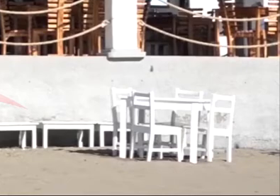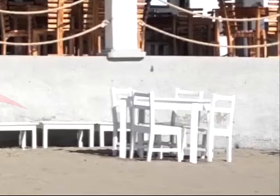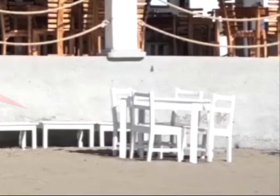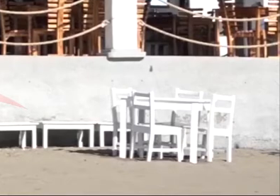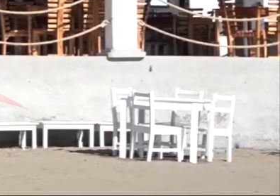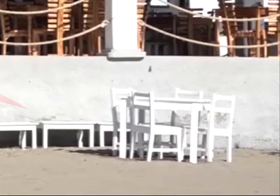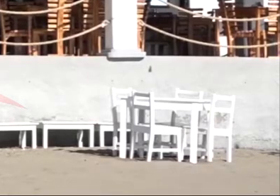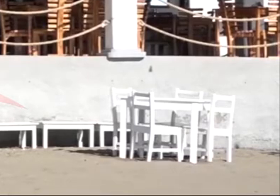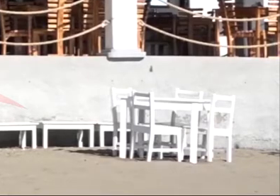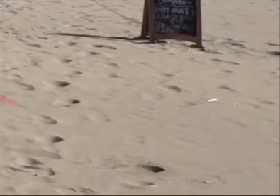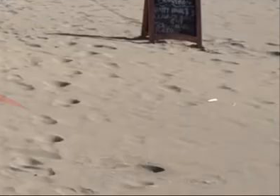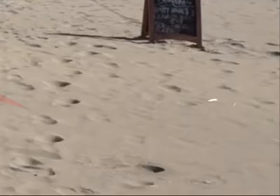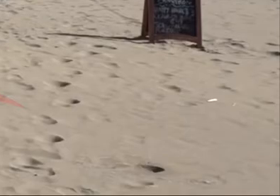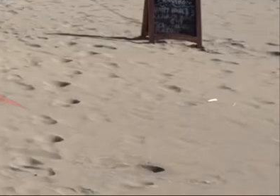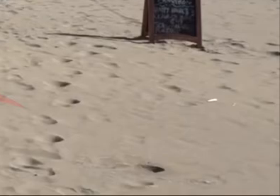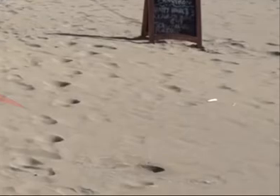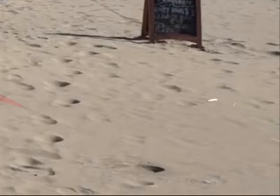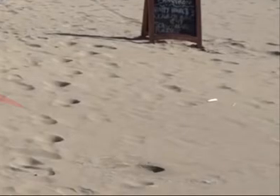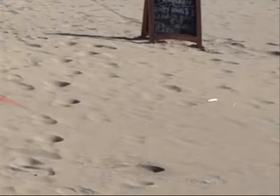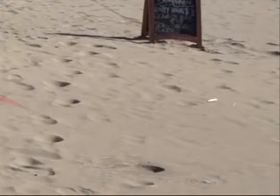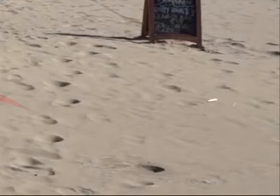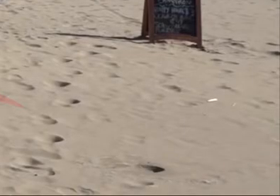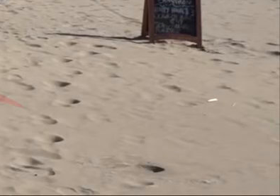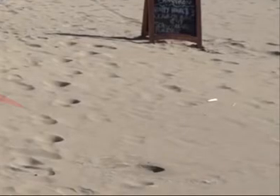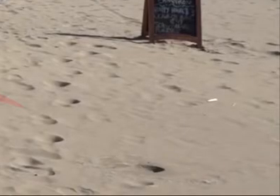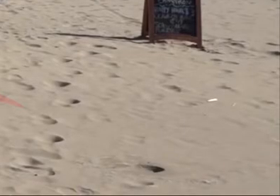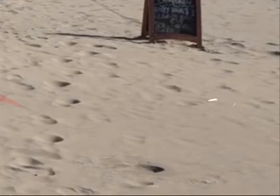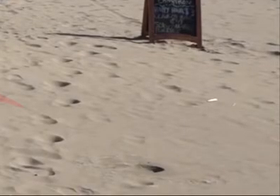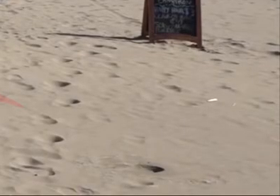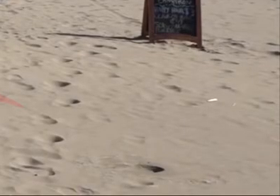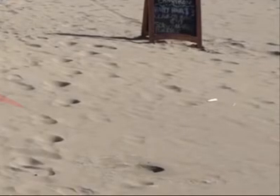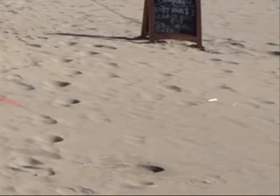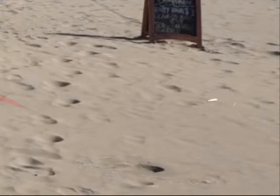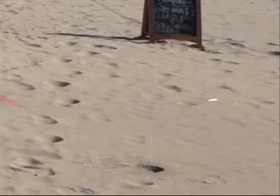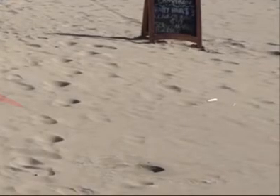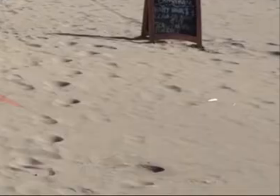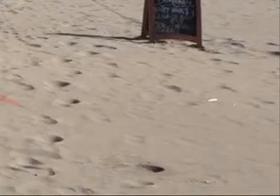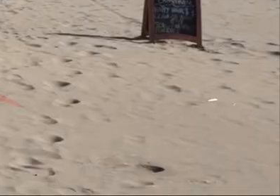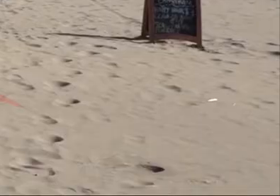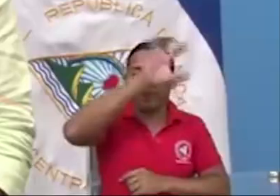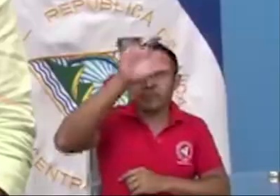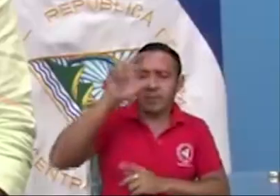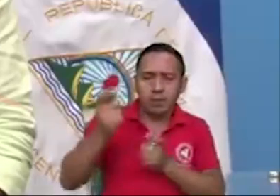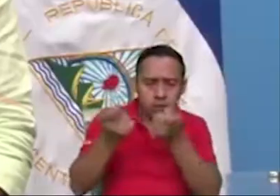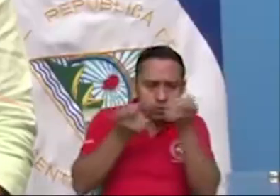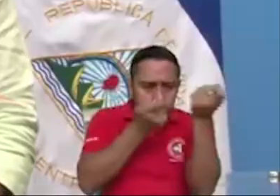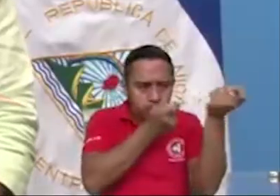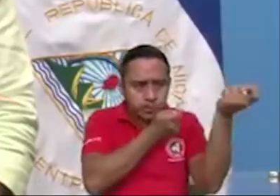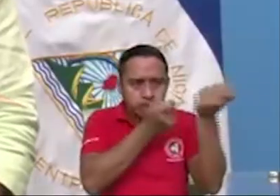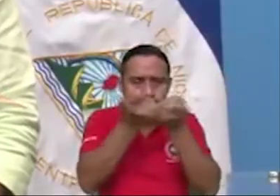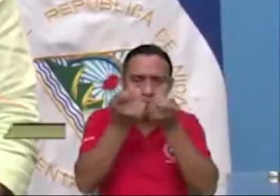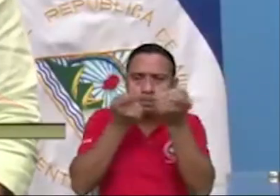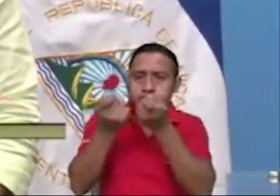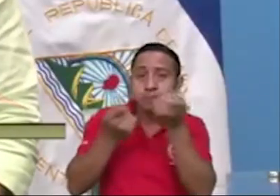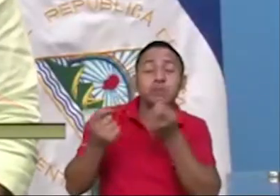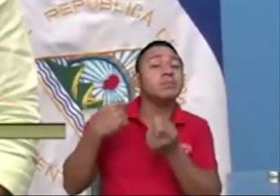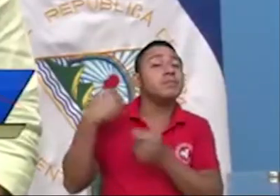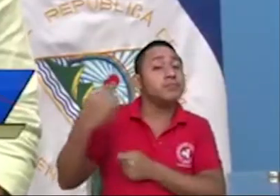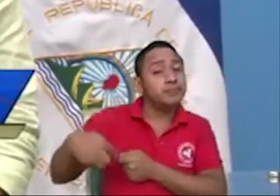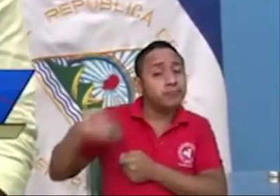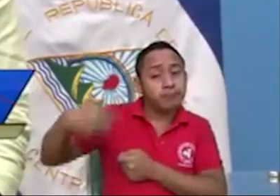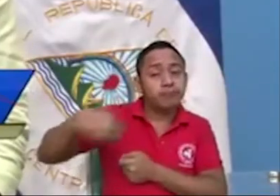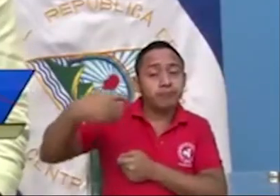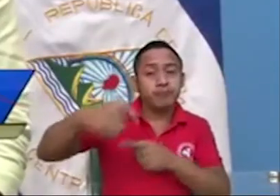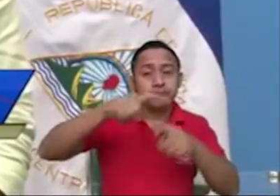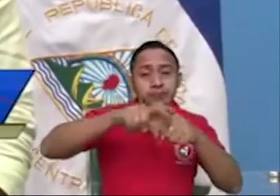nosotros desde nuestras delegaciones departamentales, verdad, hemos venido monitoreando todos los días, todos